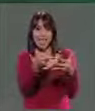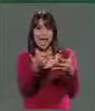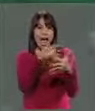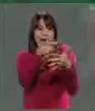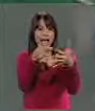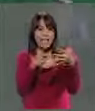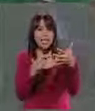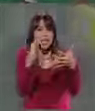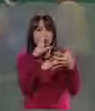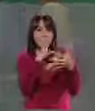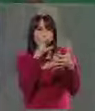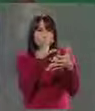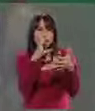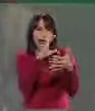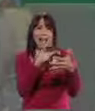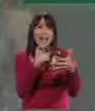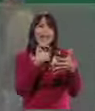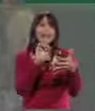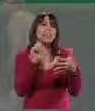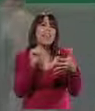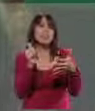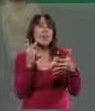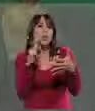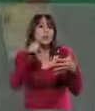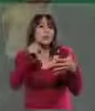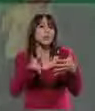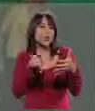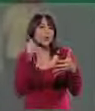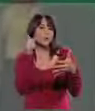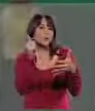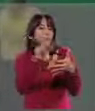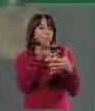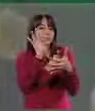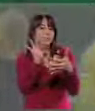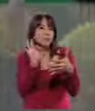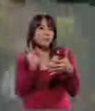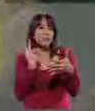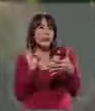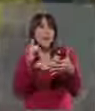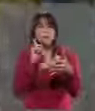ahorita, buscar los 10 ideales o los 2 ideales para que